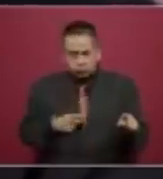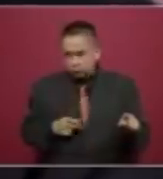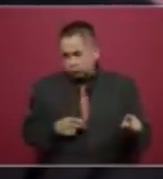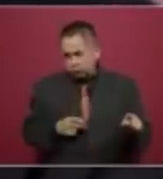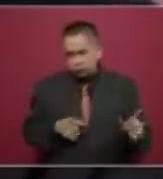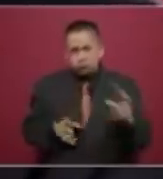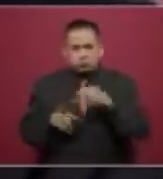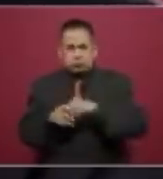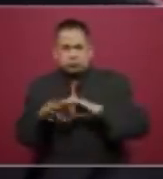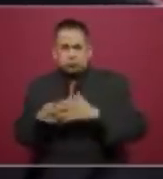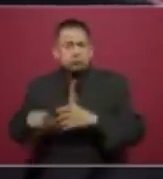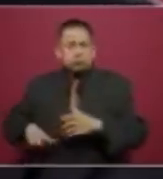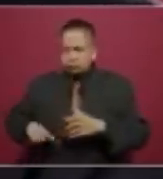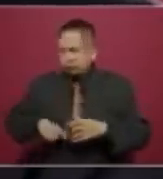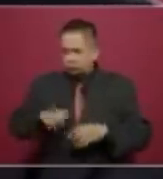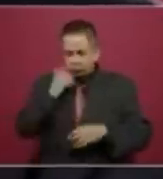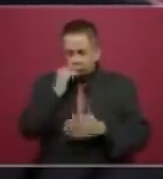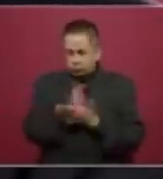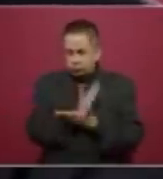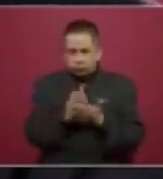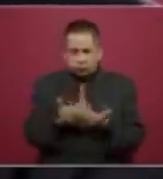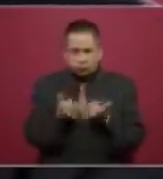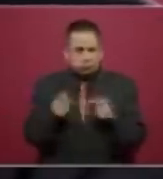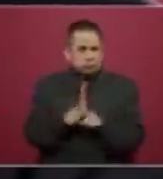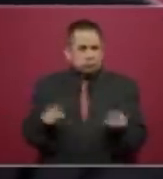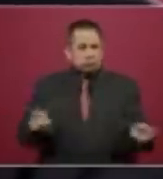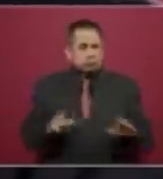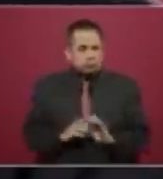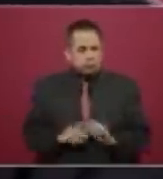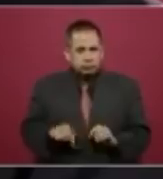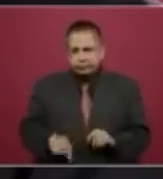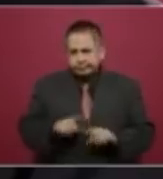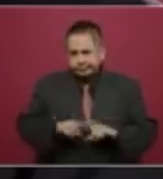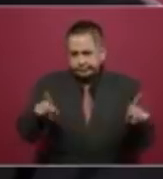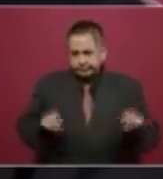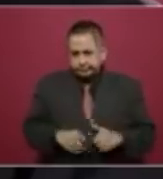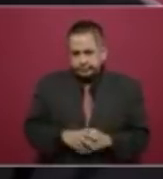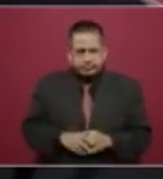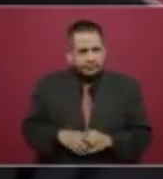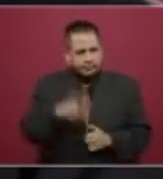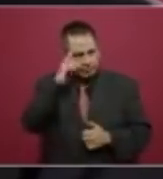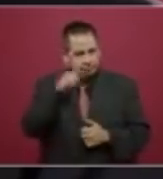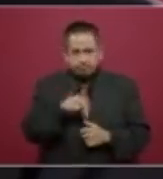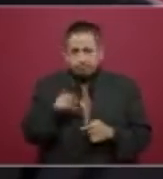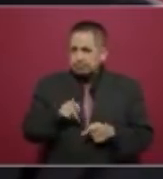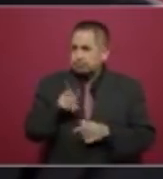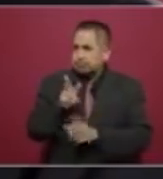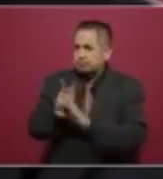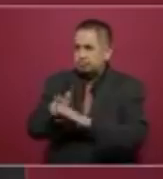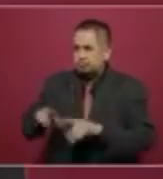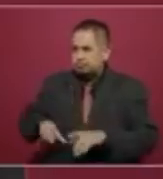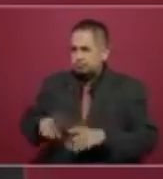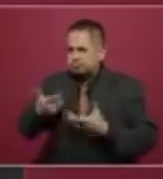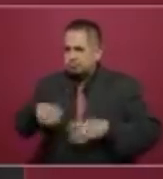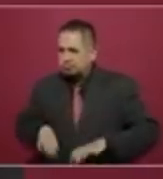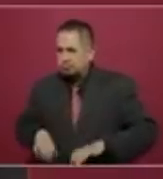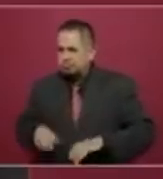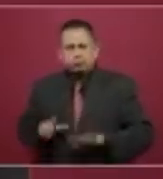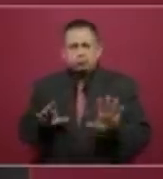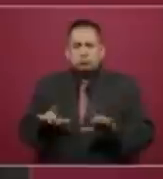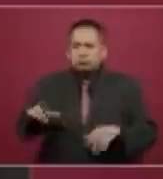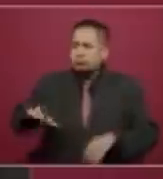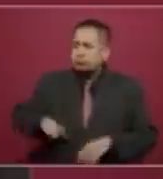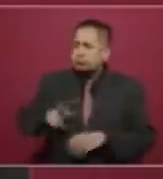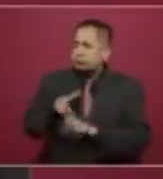en el gobierno. Aquí no es para hacer dinero. El gobierno es para servir al